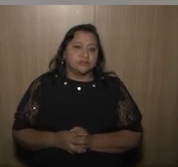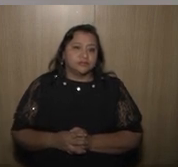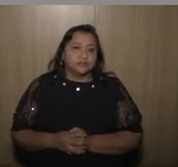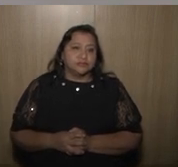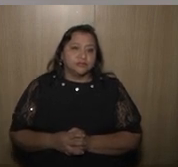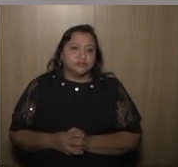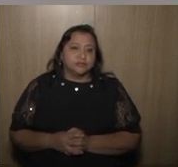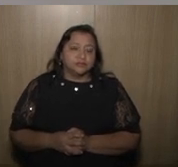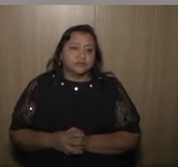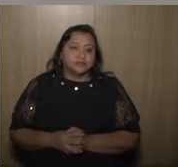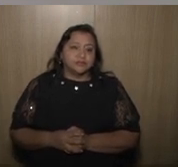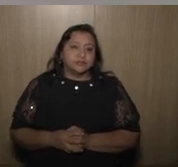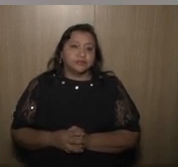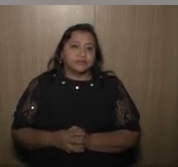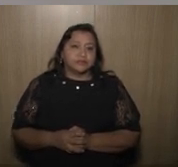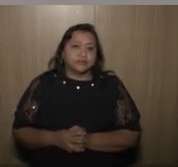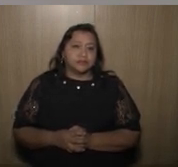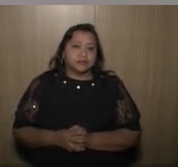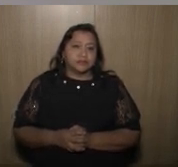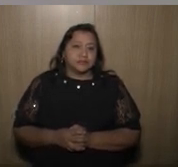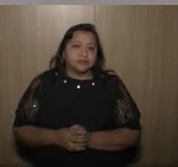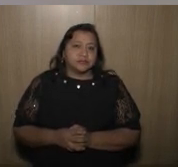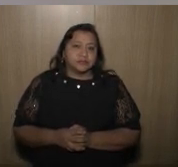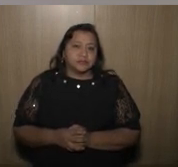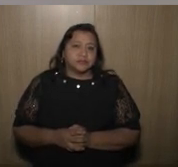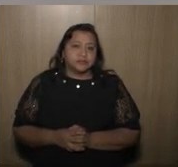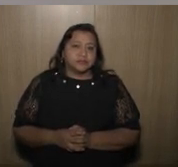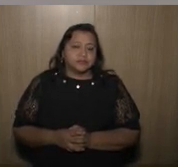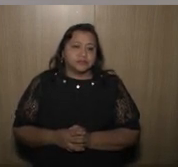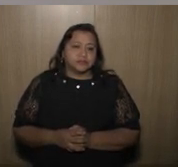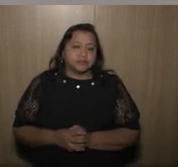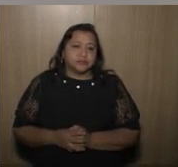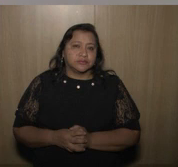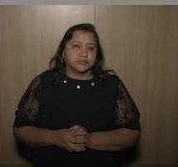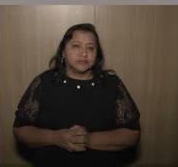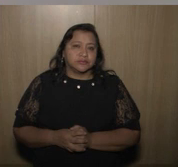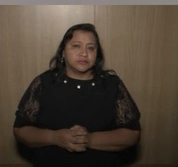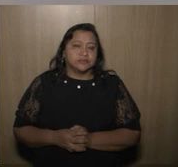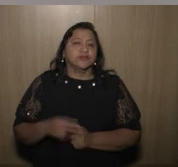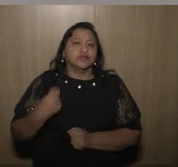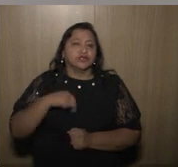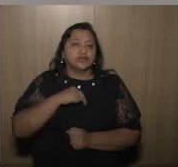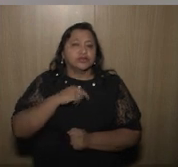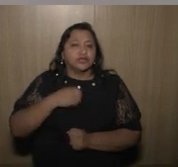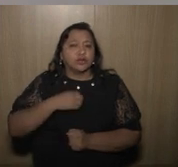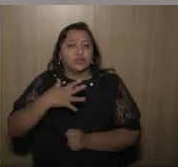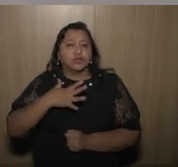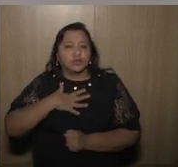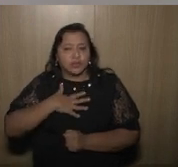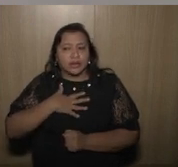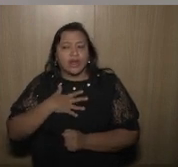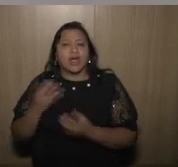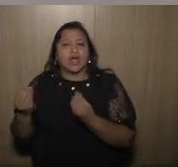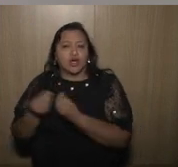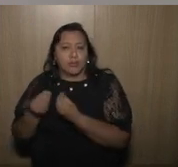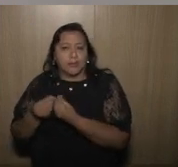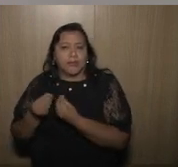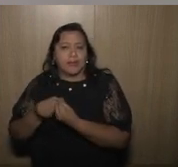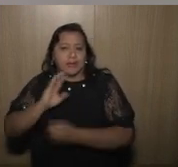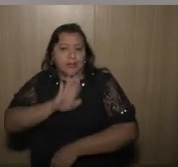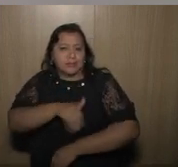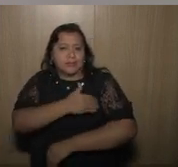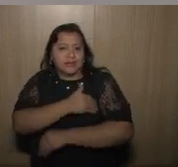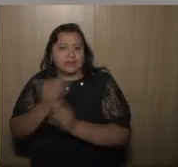como entidades líderes de la política de simplificación de trámites, tuvimos la oportunidad de acompañar al Ministerio en la expedición del